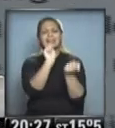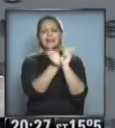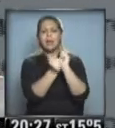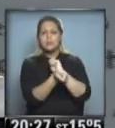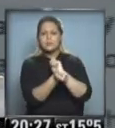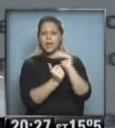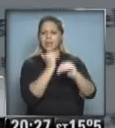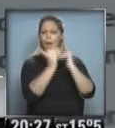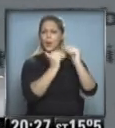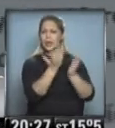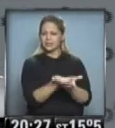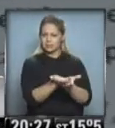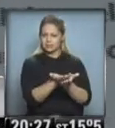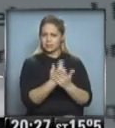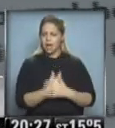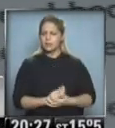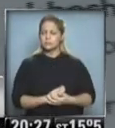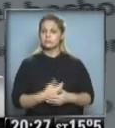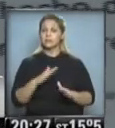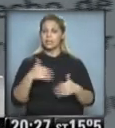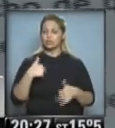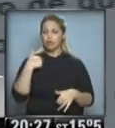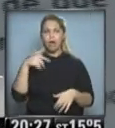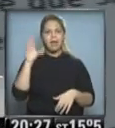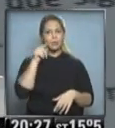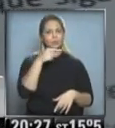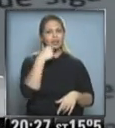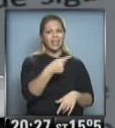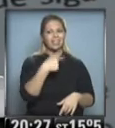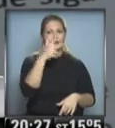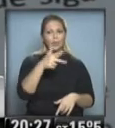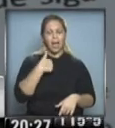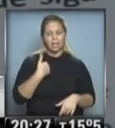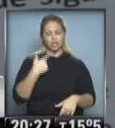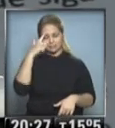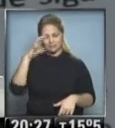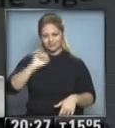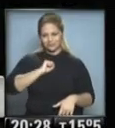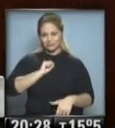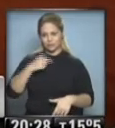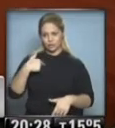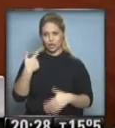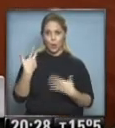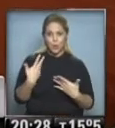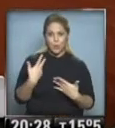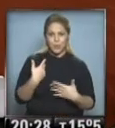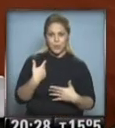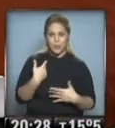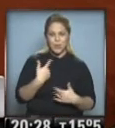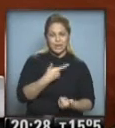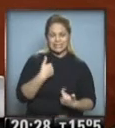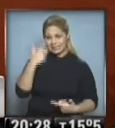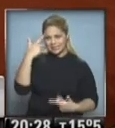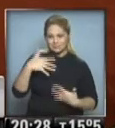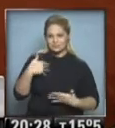en la teología moral sexual. Entonces, cuando ya escuché que dijo eso, dije, bueno, yo me voy a animar a hacer lío. Le hice caso a lo que él